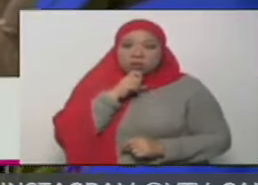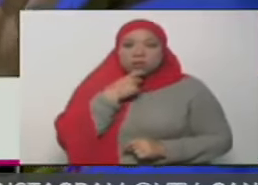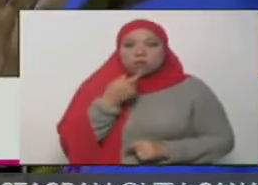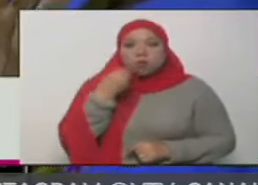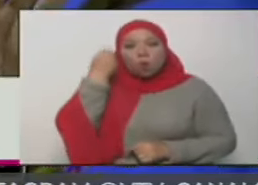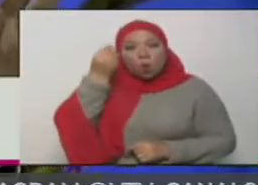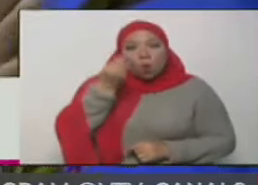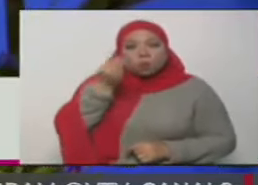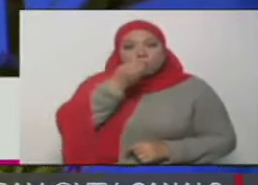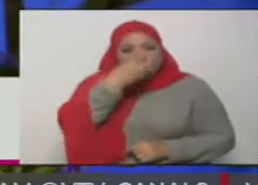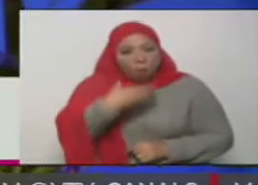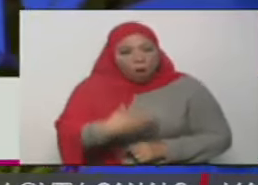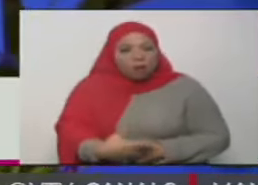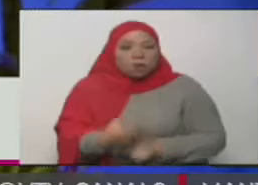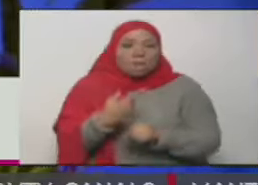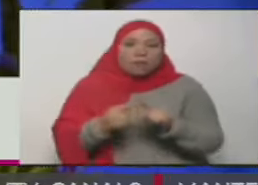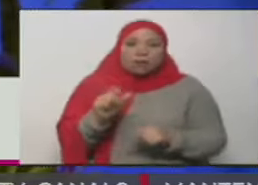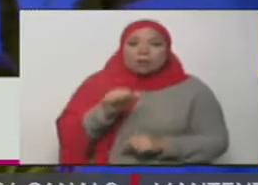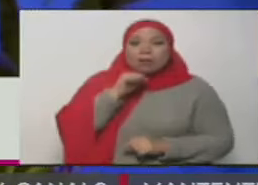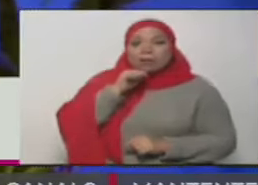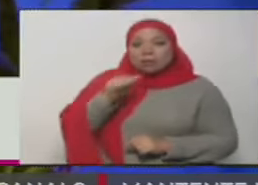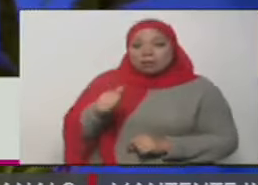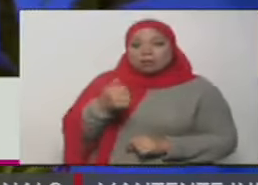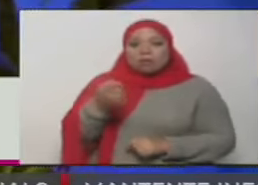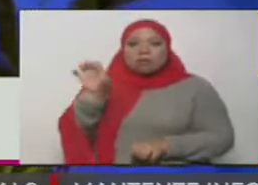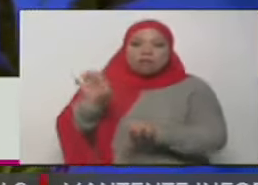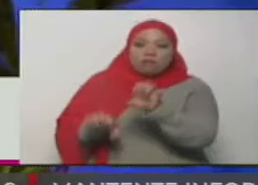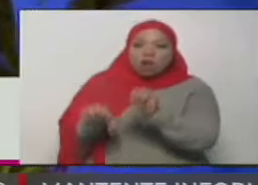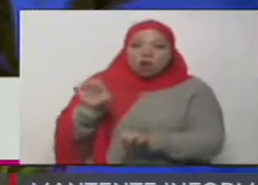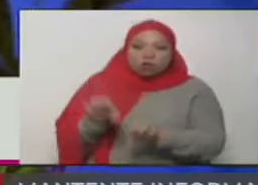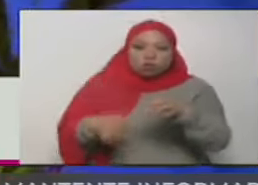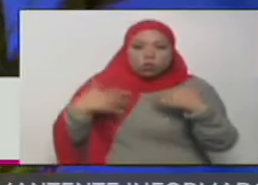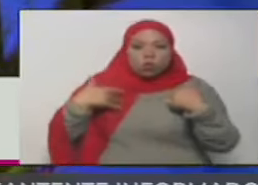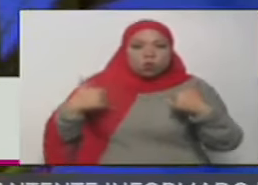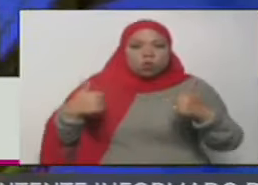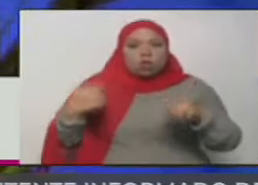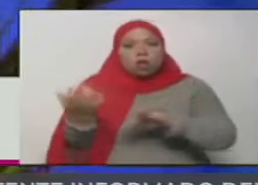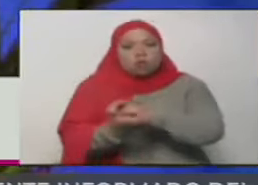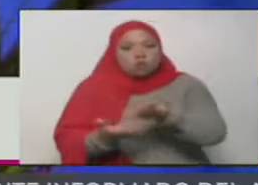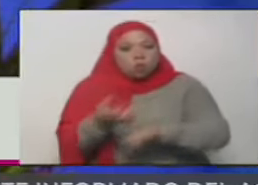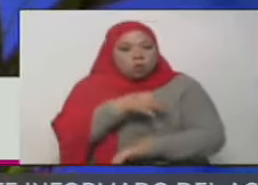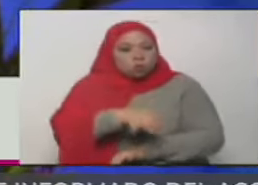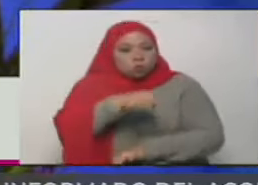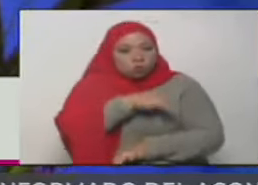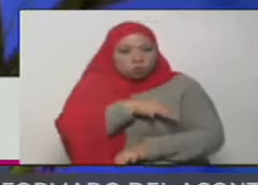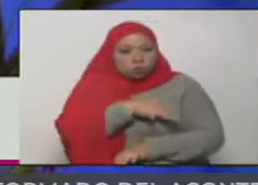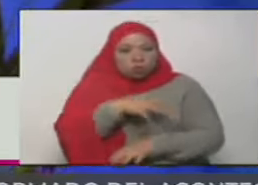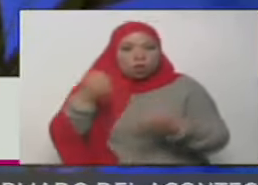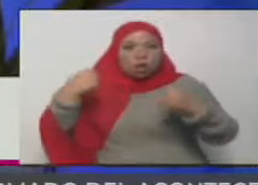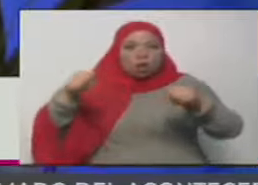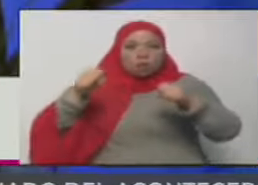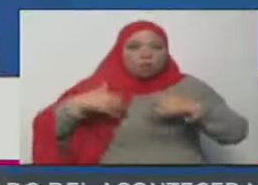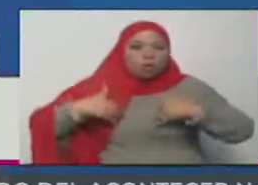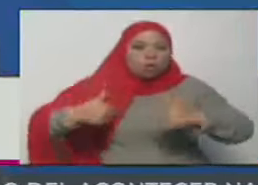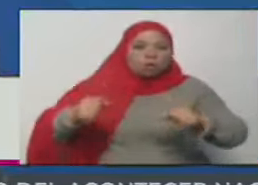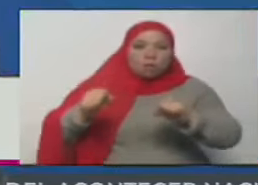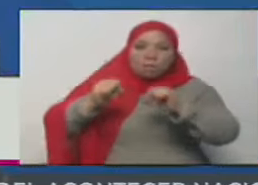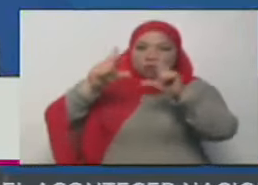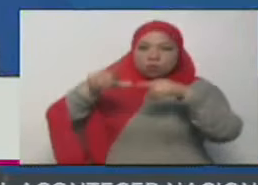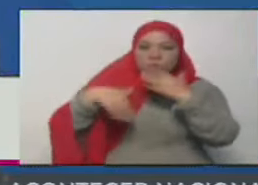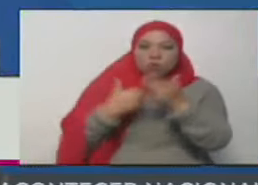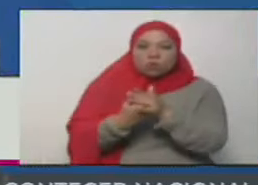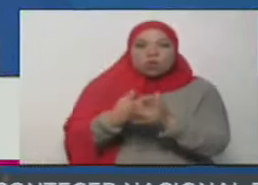extraordinarios para el diagnóstico social, el diagnóstico de problemas. En la aplicación en la salud, es impresionante el